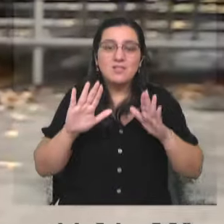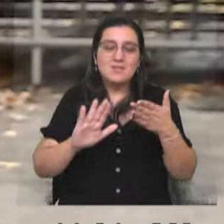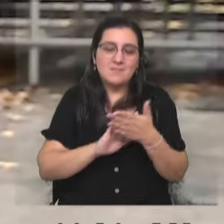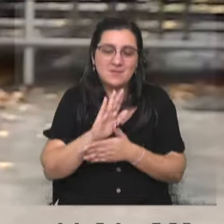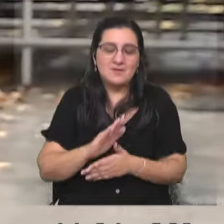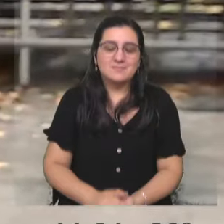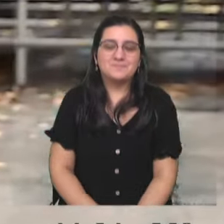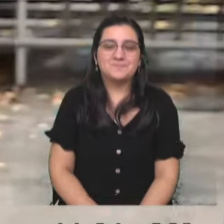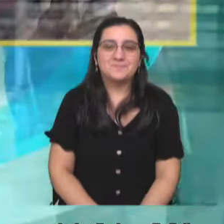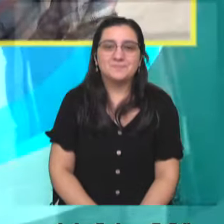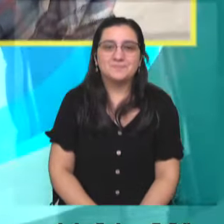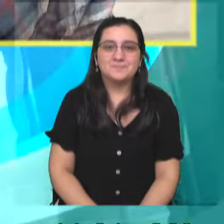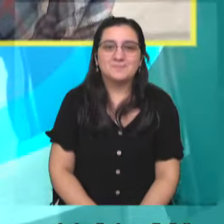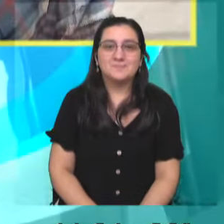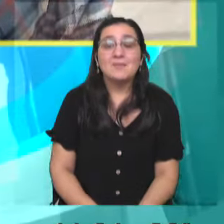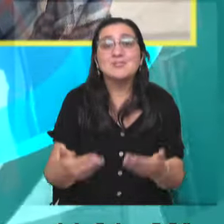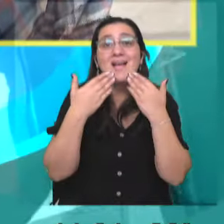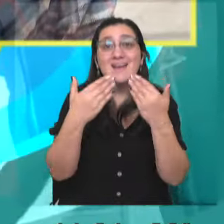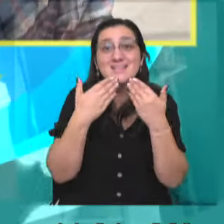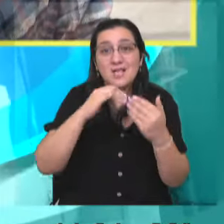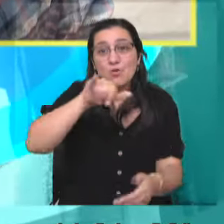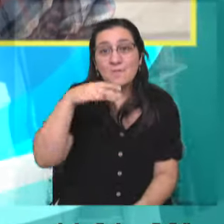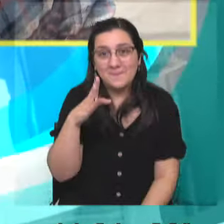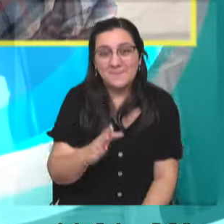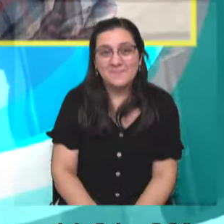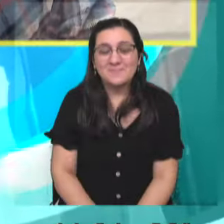aquí en Libertador y La Paz. ¡Gracias, Jota! Te extrañamos.